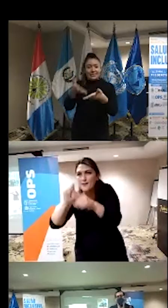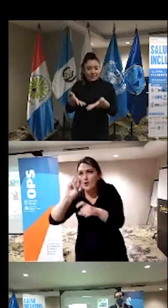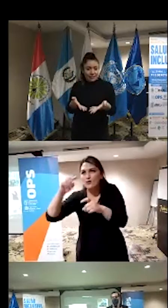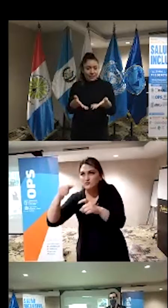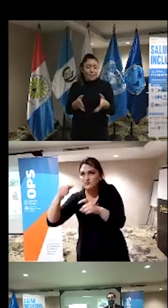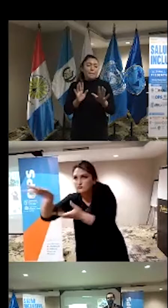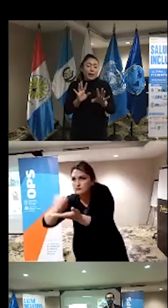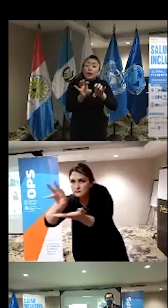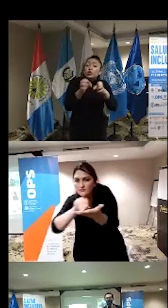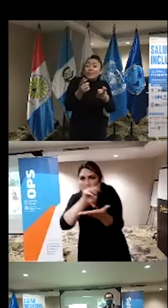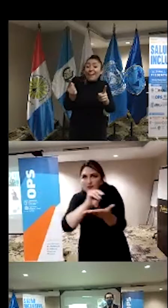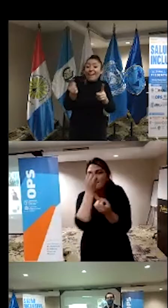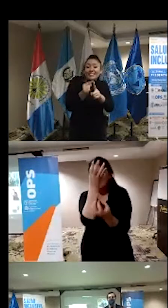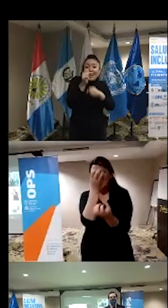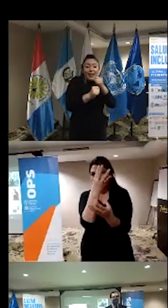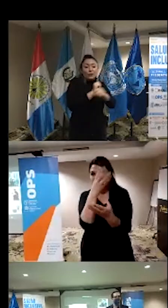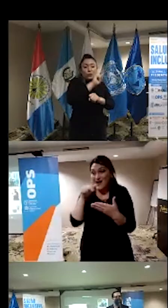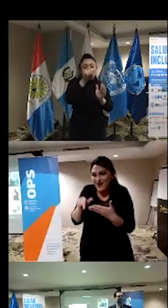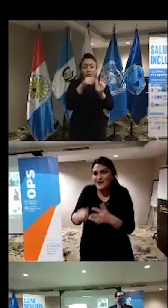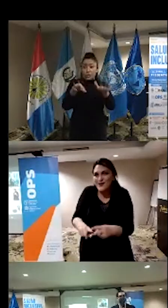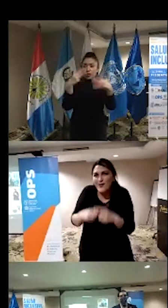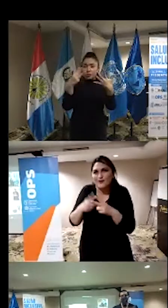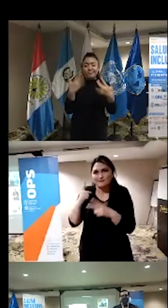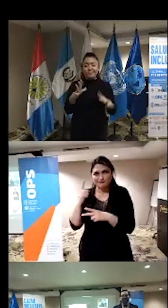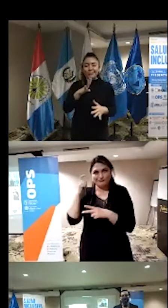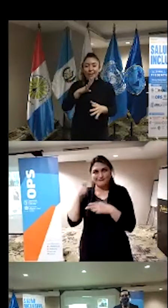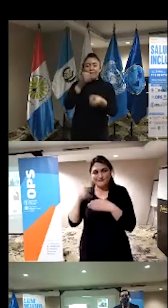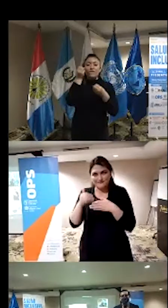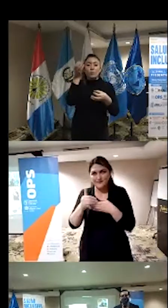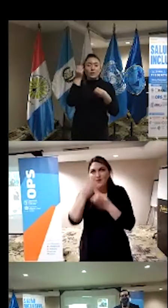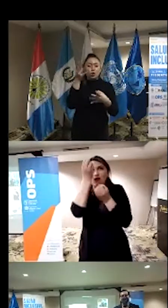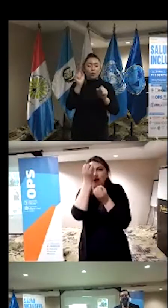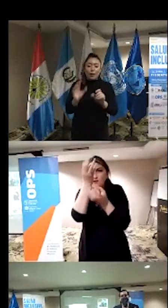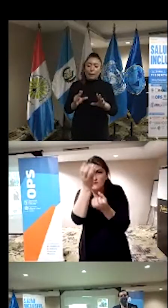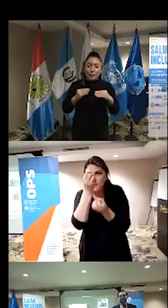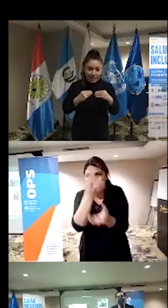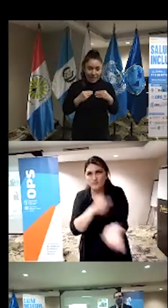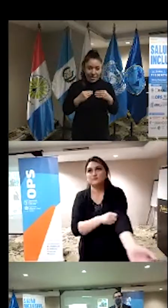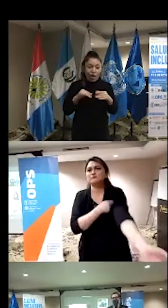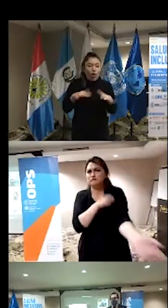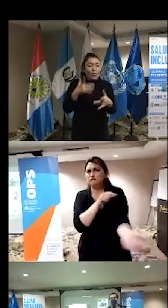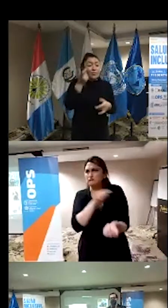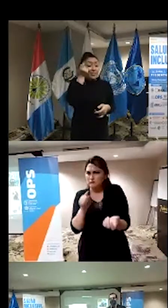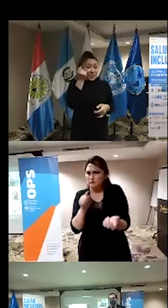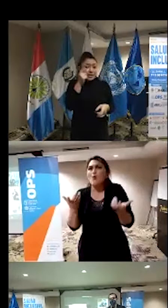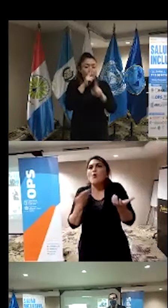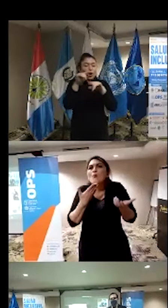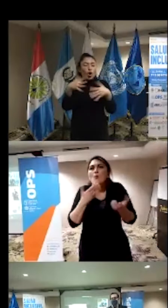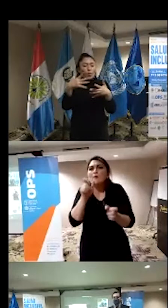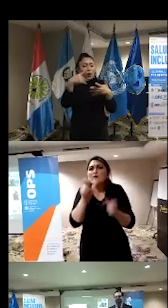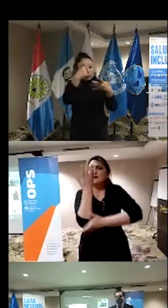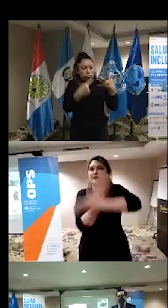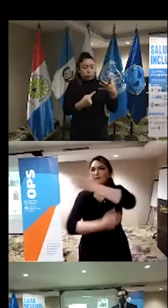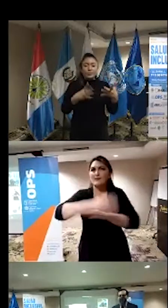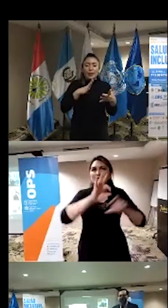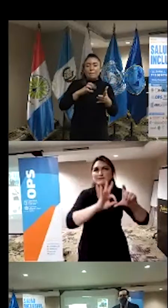Entonces, es hasta el año 2018 que ya contamos con información que nos permite como entender cómo se caracteriza el país en